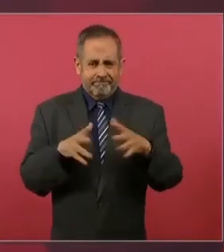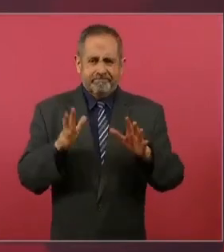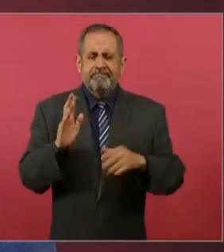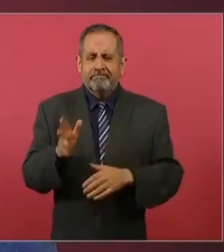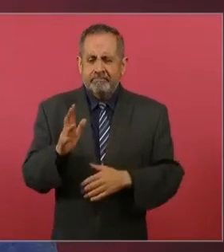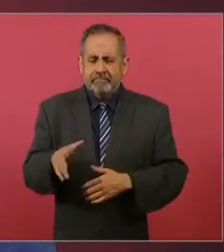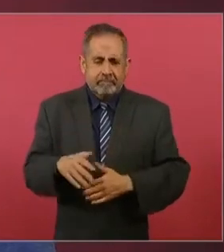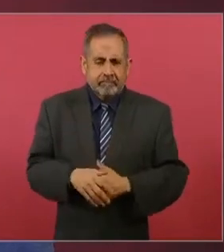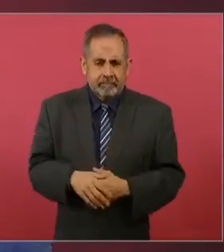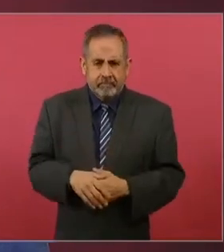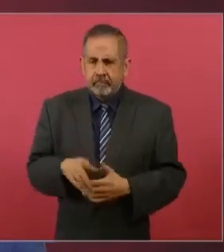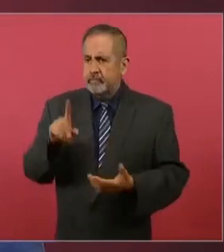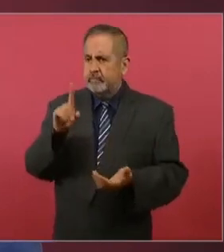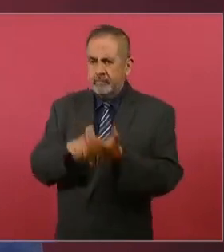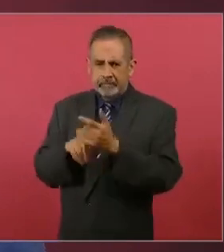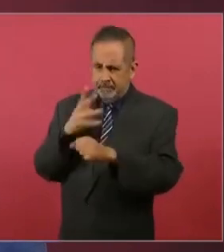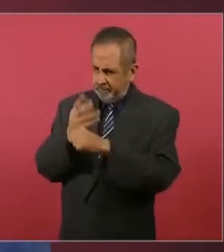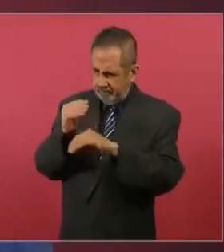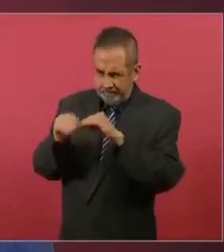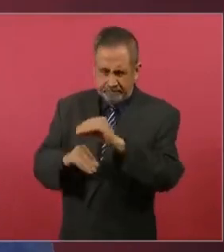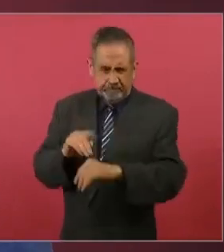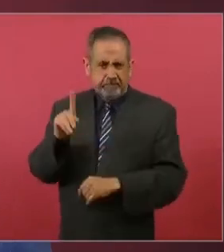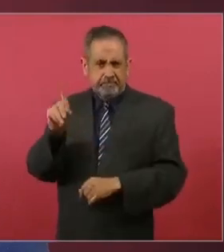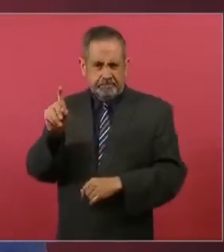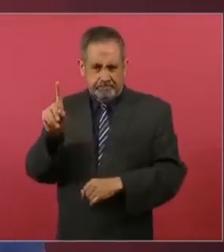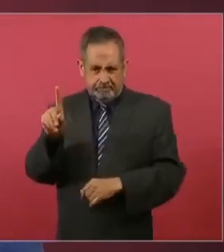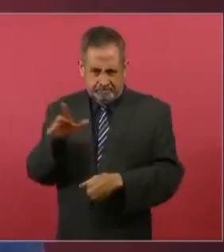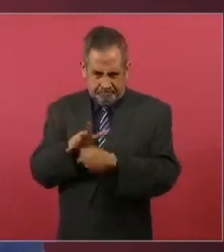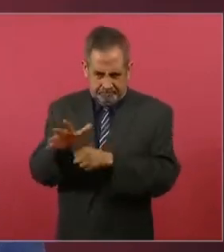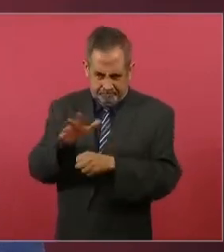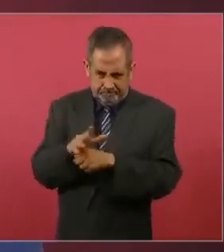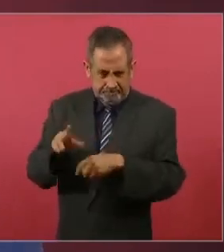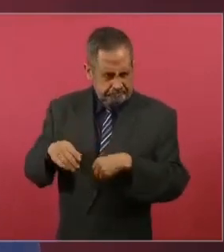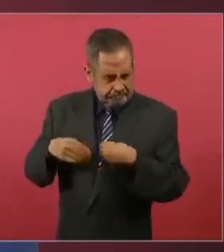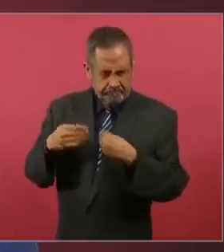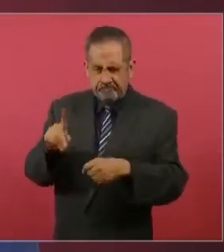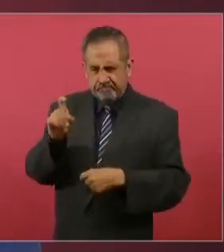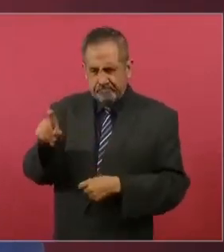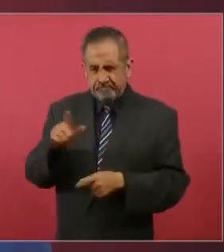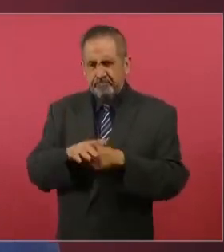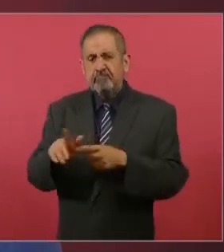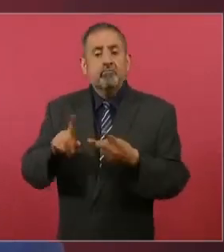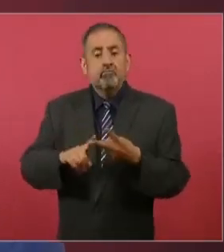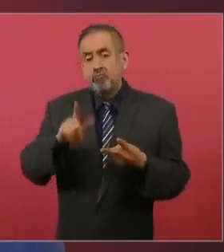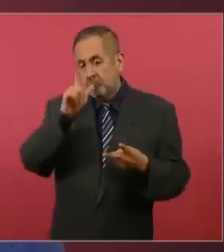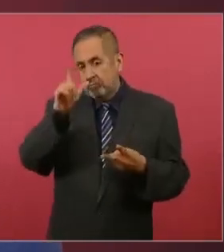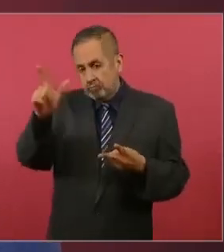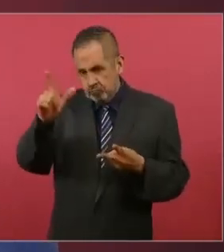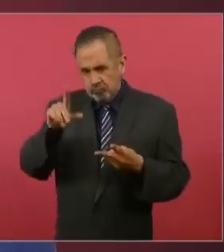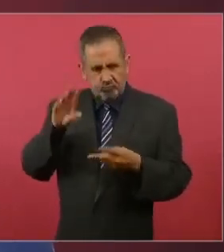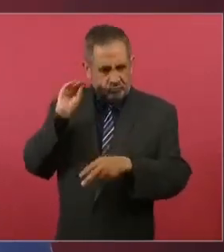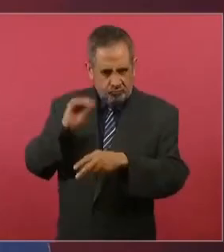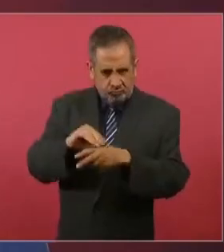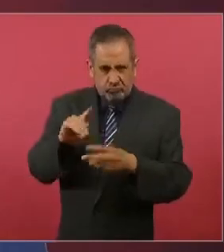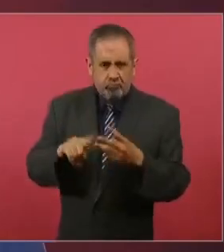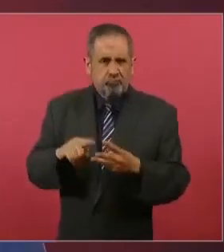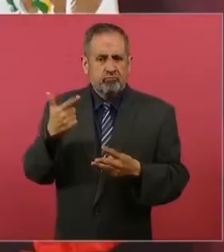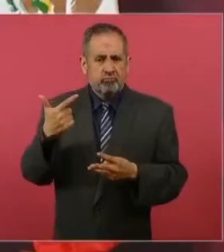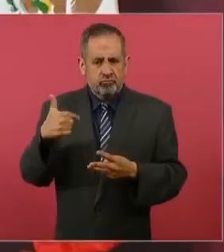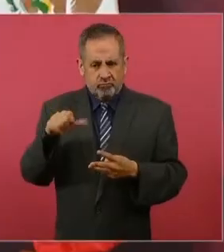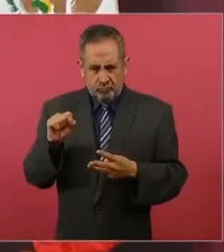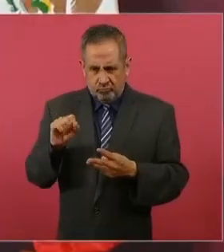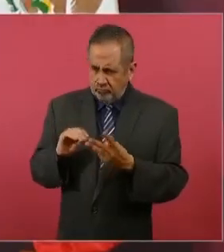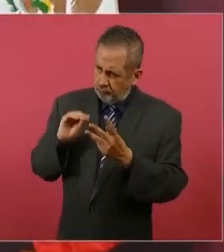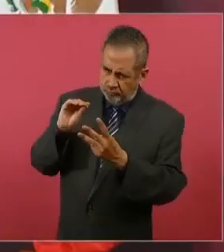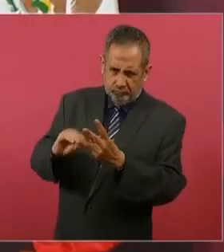ya tienen agua, tienen garantía de luz, de gas.